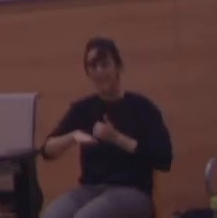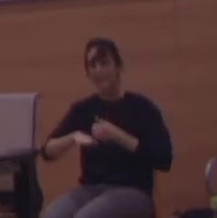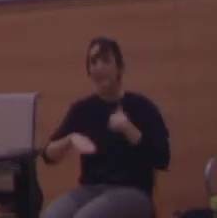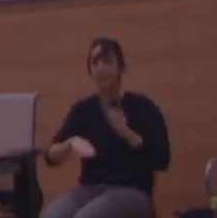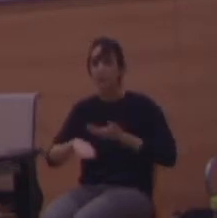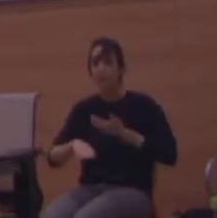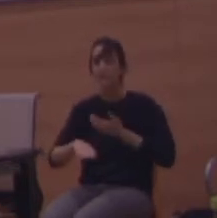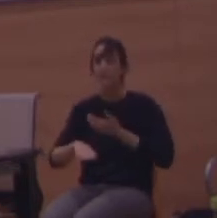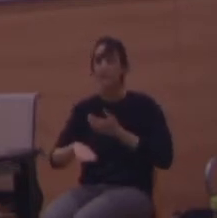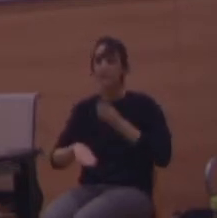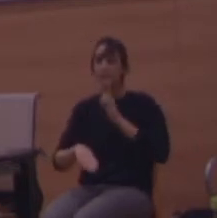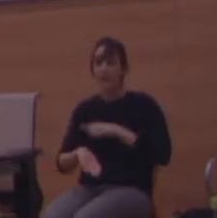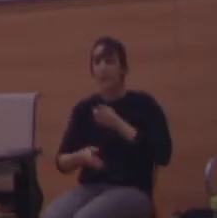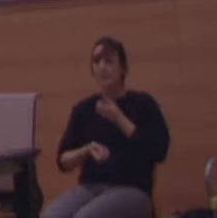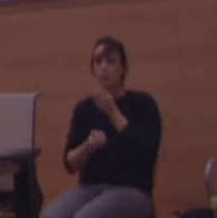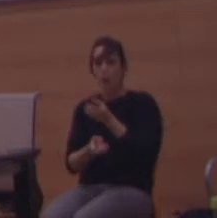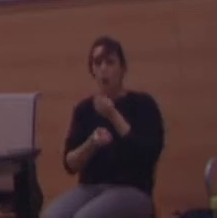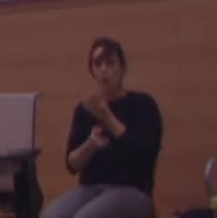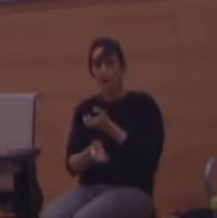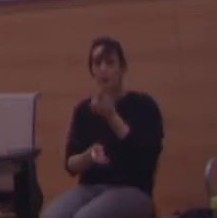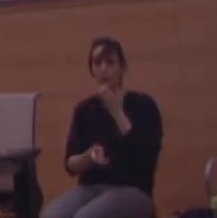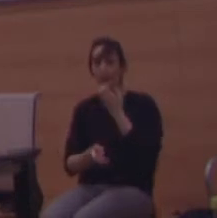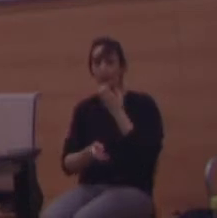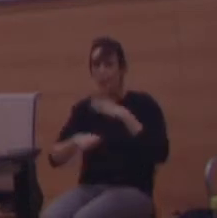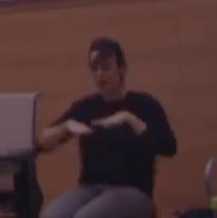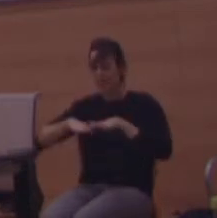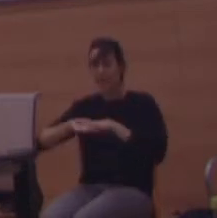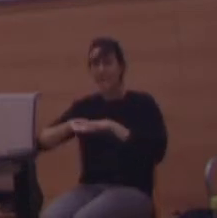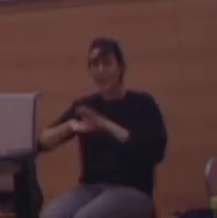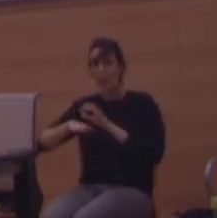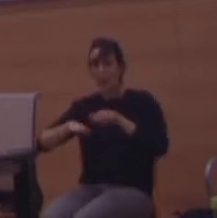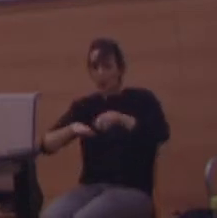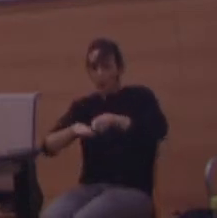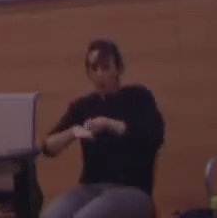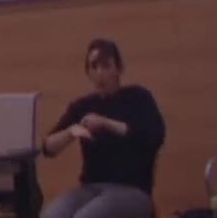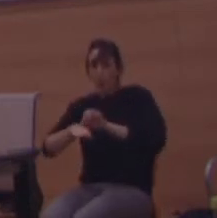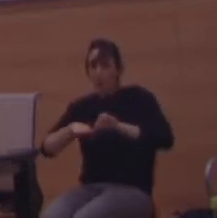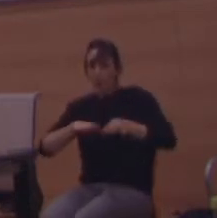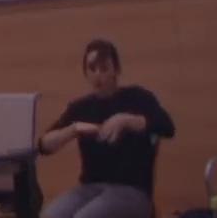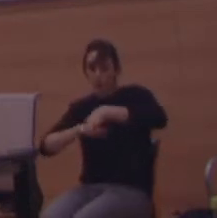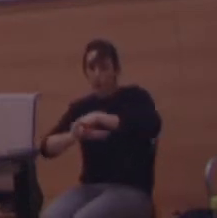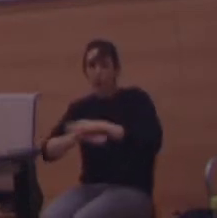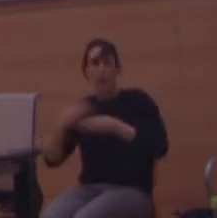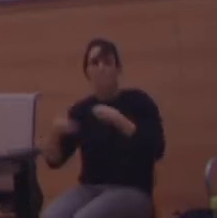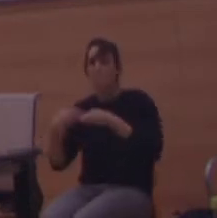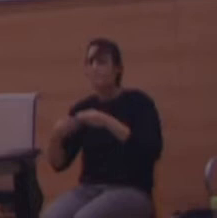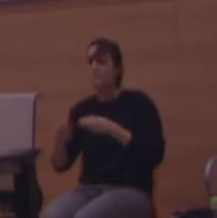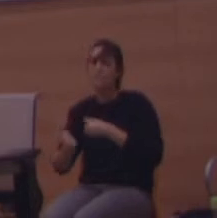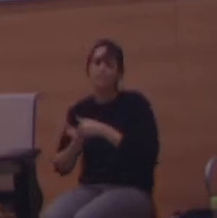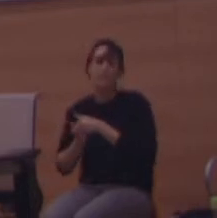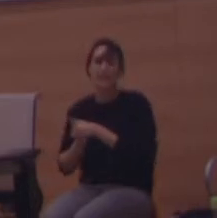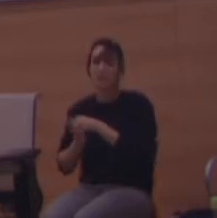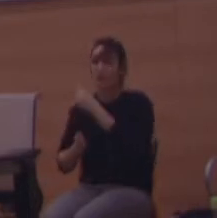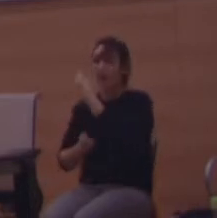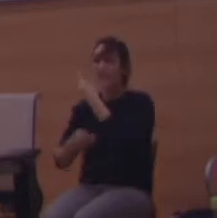que le vamos a poner un forro en la plantilla, que suelen ser de poliuretano microcelular. Hay millones de materiales. Yo aquí os he puesto